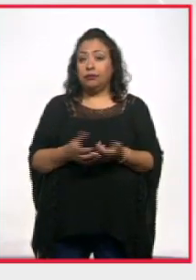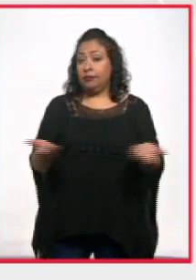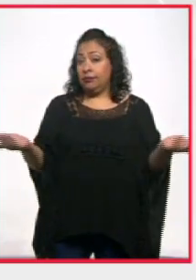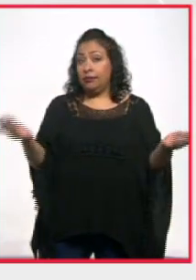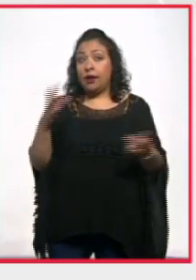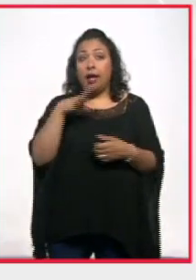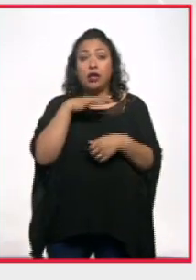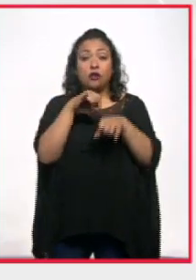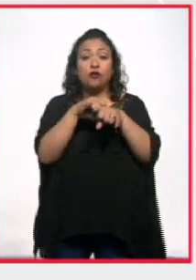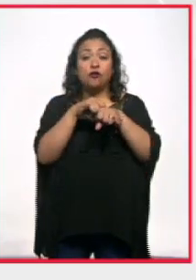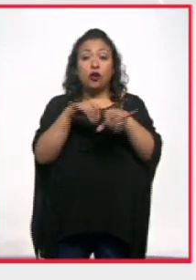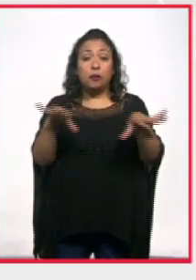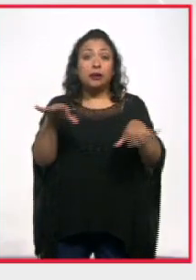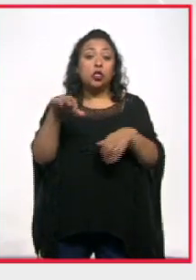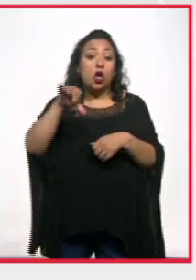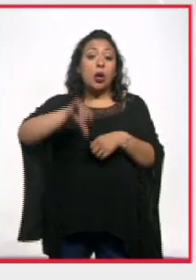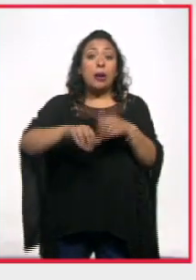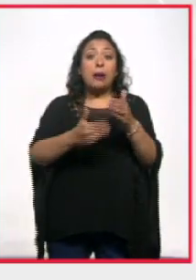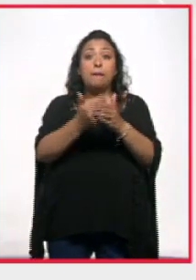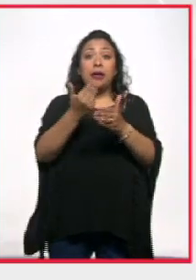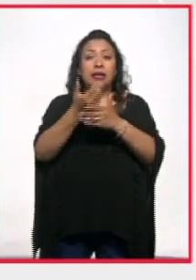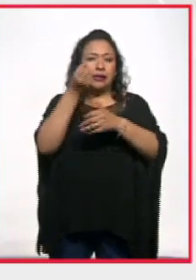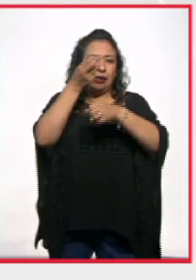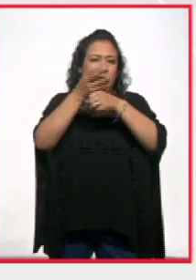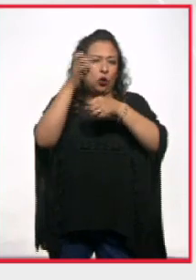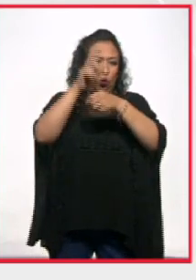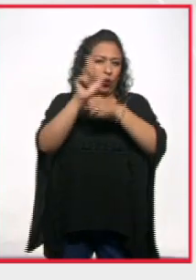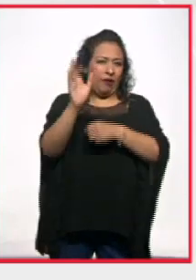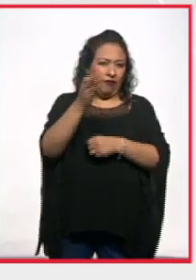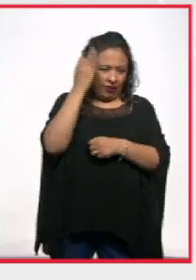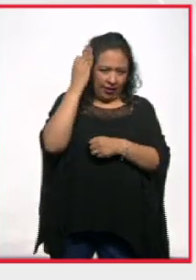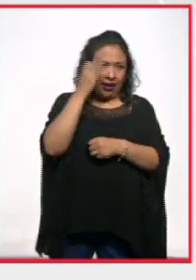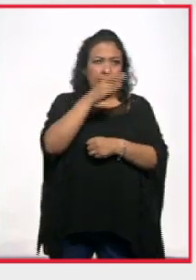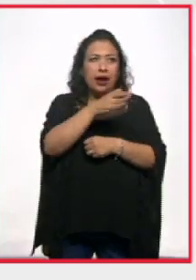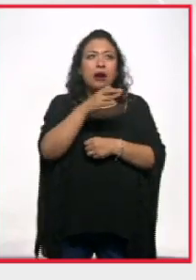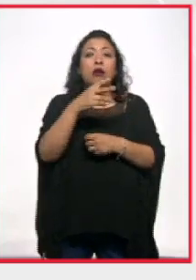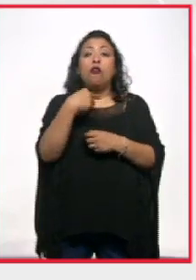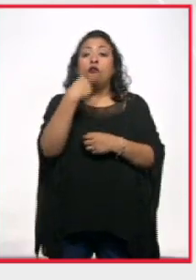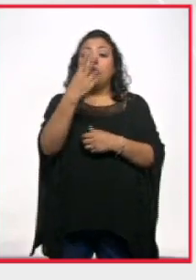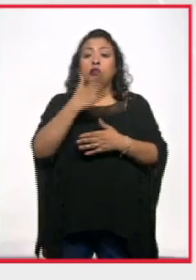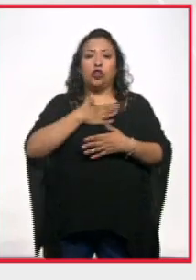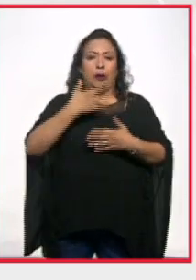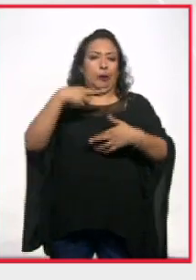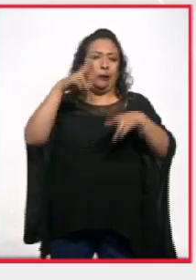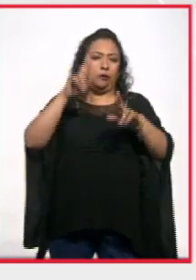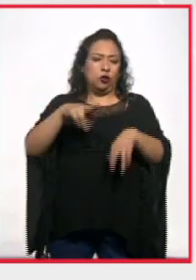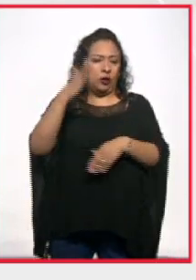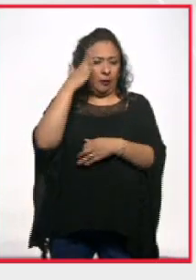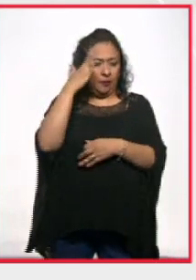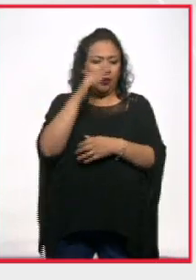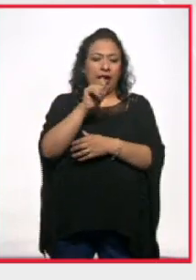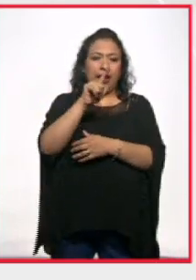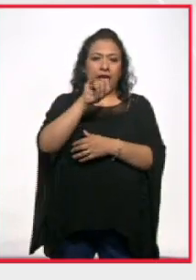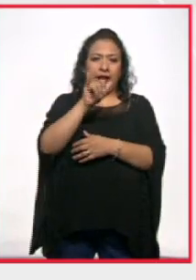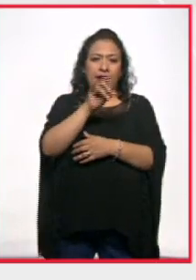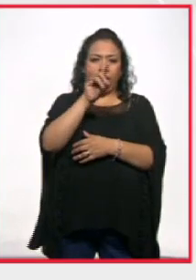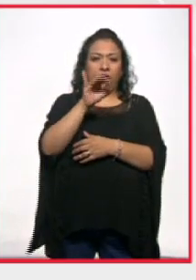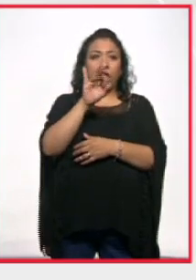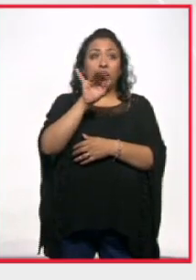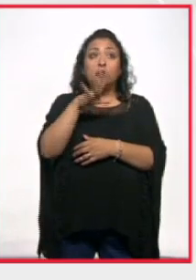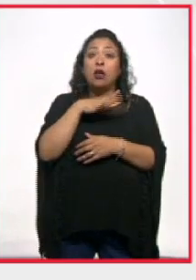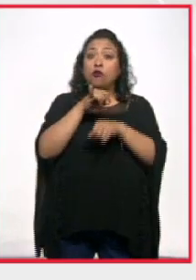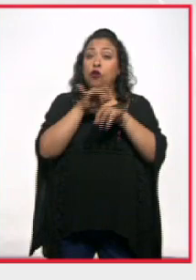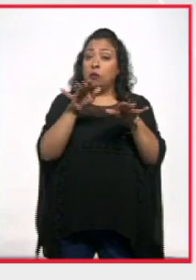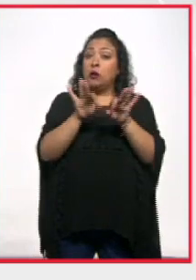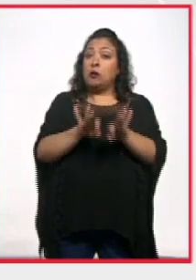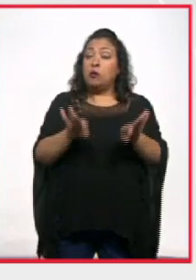Y bueno, les tenemos información. Esta mañana la Secretaría de Cultura Federal, en voz de su titular, Alejandra Frausto, dio una información